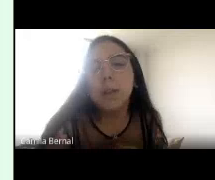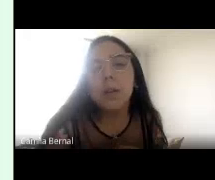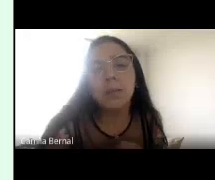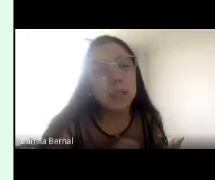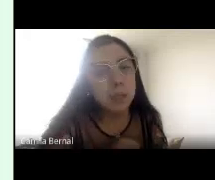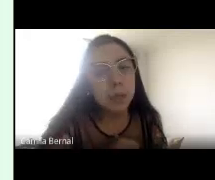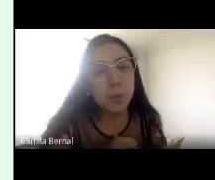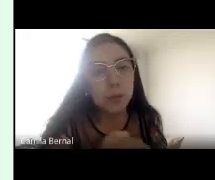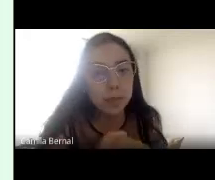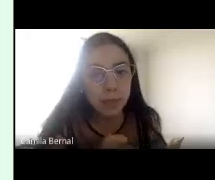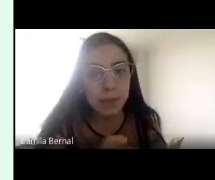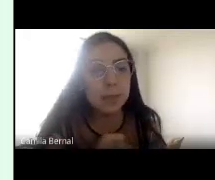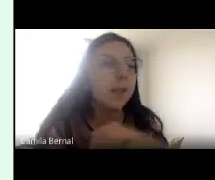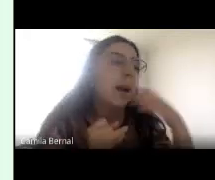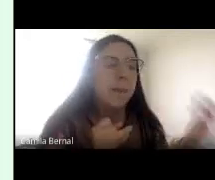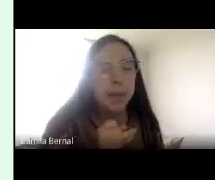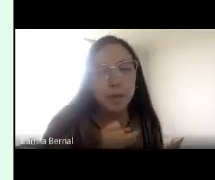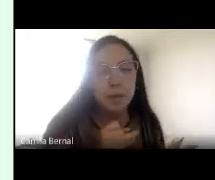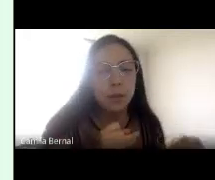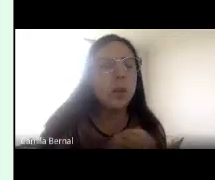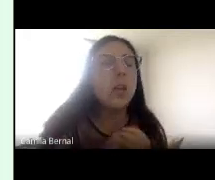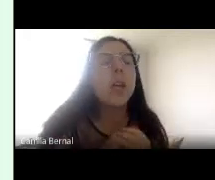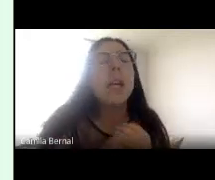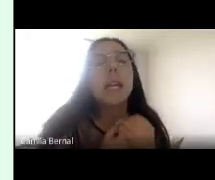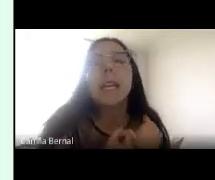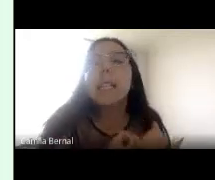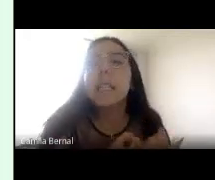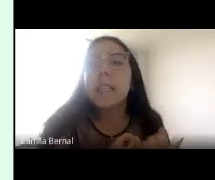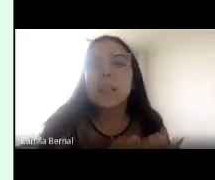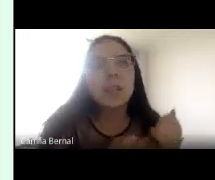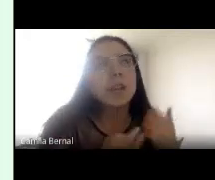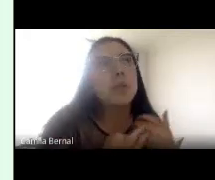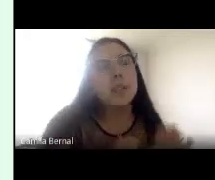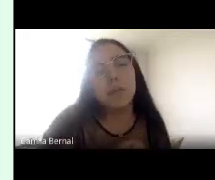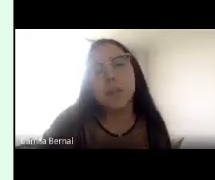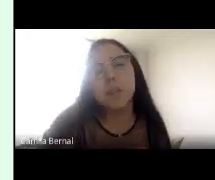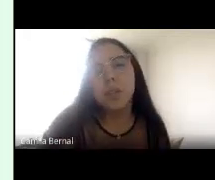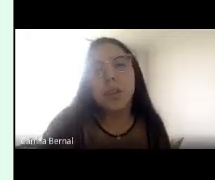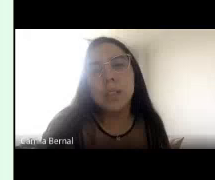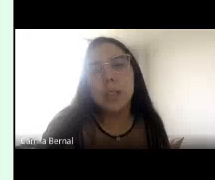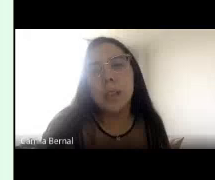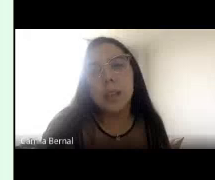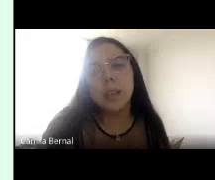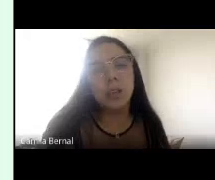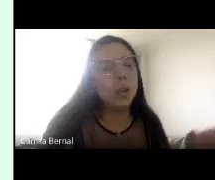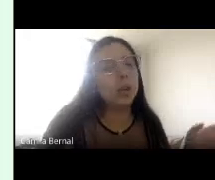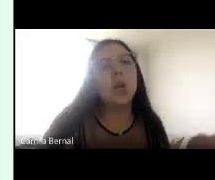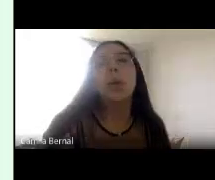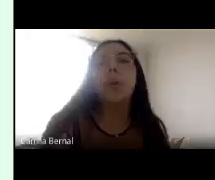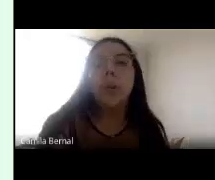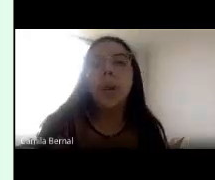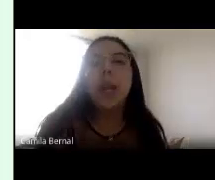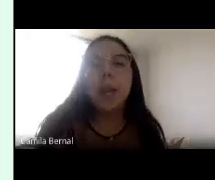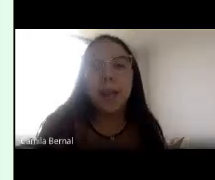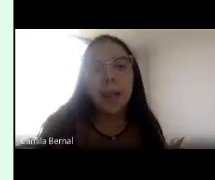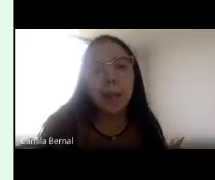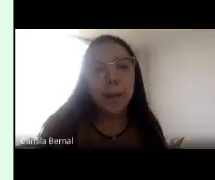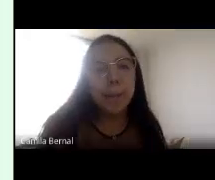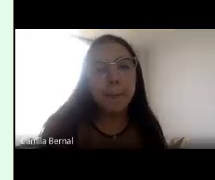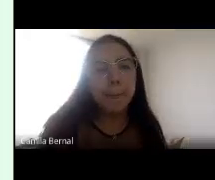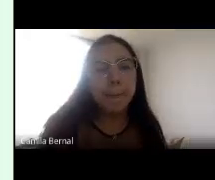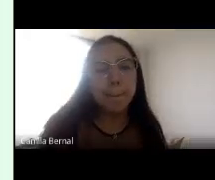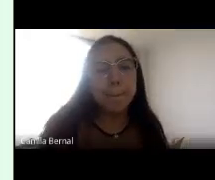los valores máximos permisibles de cada parámetro. Y la tercera son algunas definiciones dentro de todo